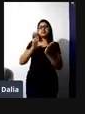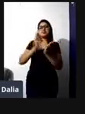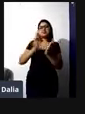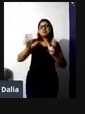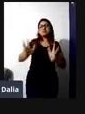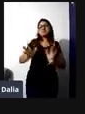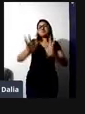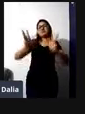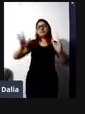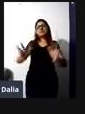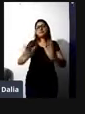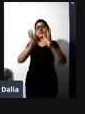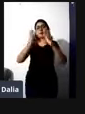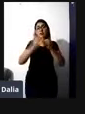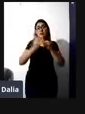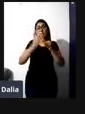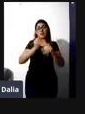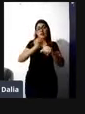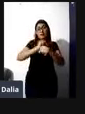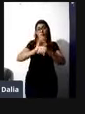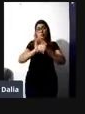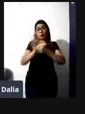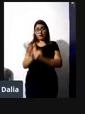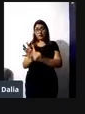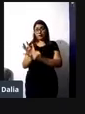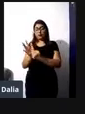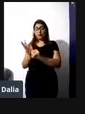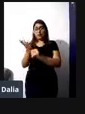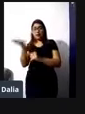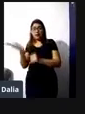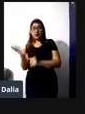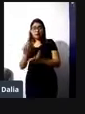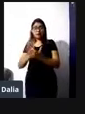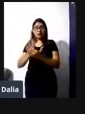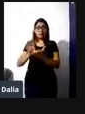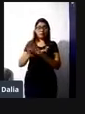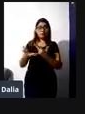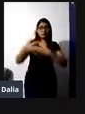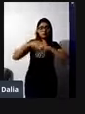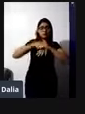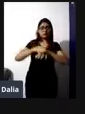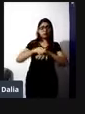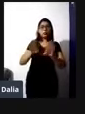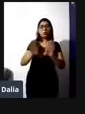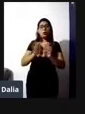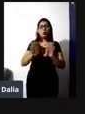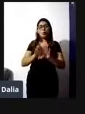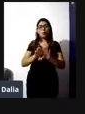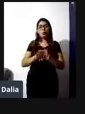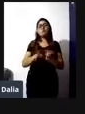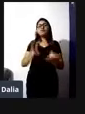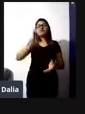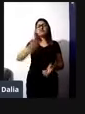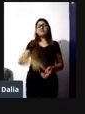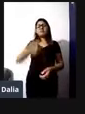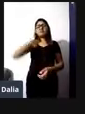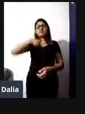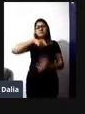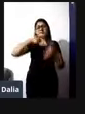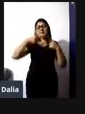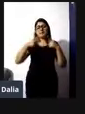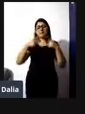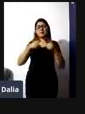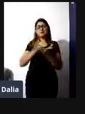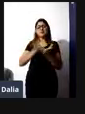en estos tiempos de COVID. Sin lugar a dudas, las personas con discapacidad nos estamos enfrentando